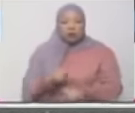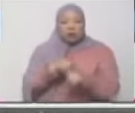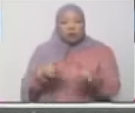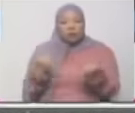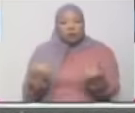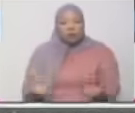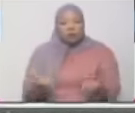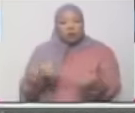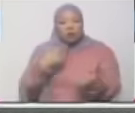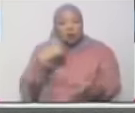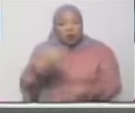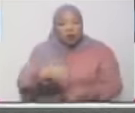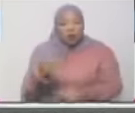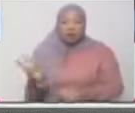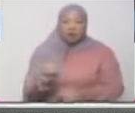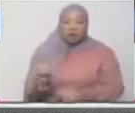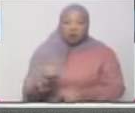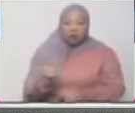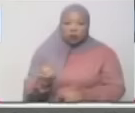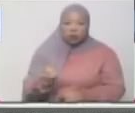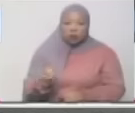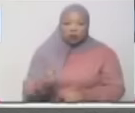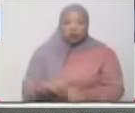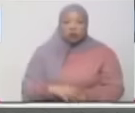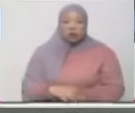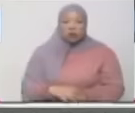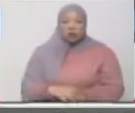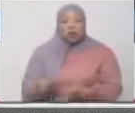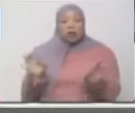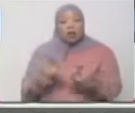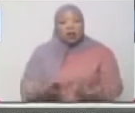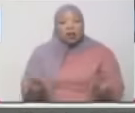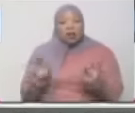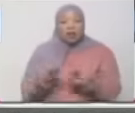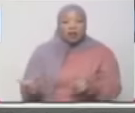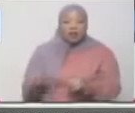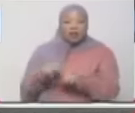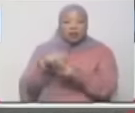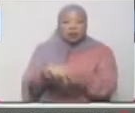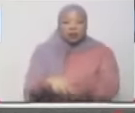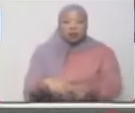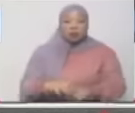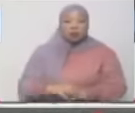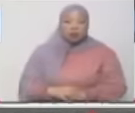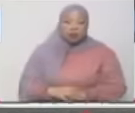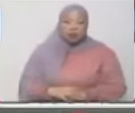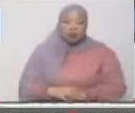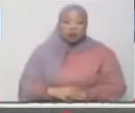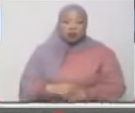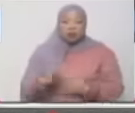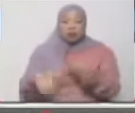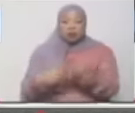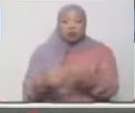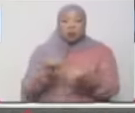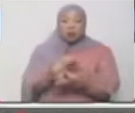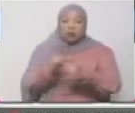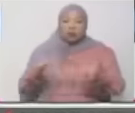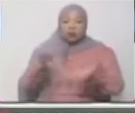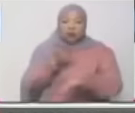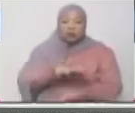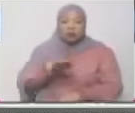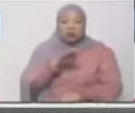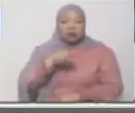pertinentes a la realidad venezolana. Nadie nos las impuso. Surgieron de la independencia y la soberanía